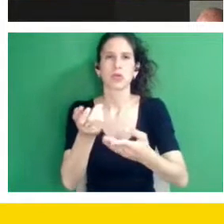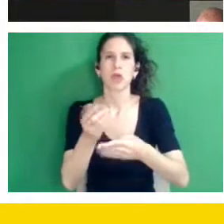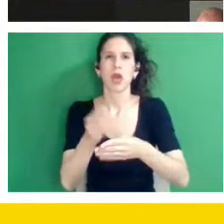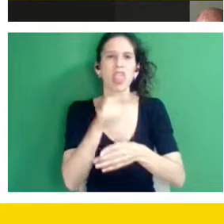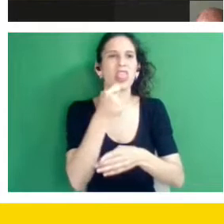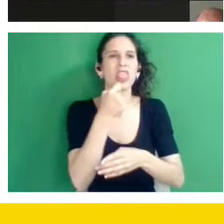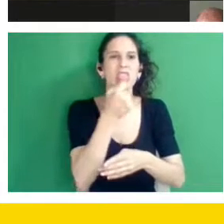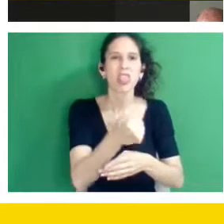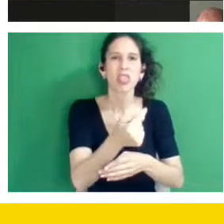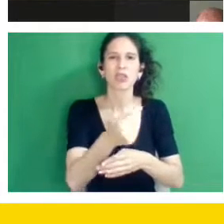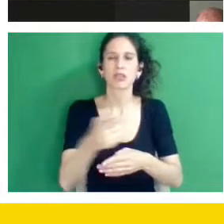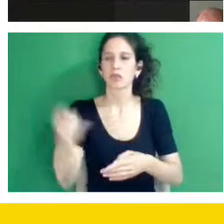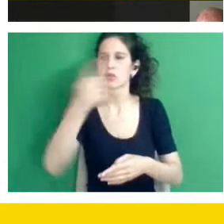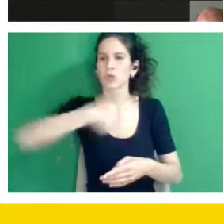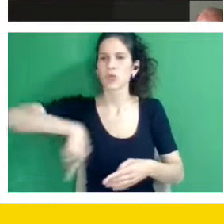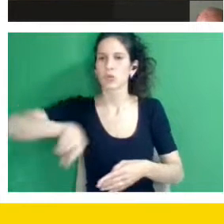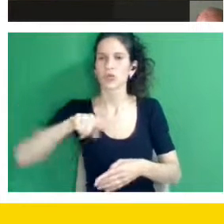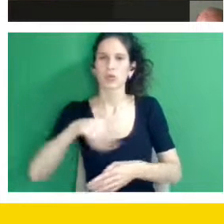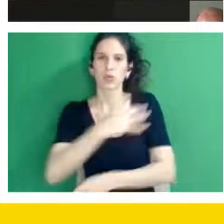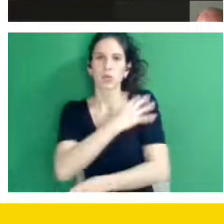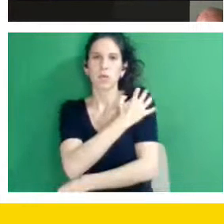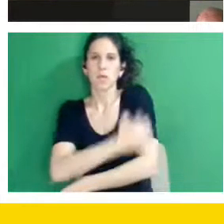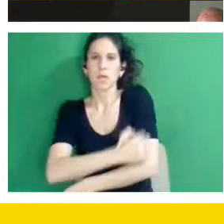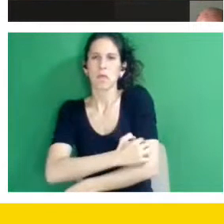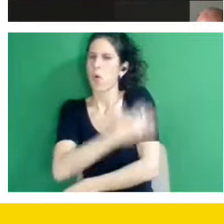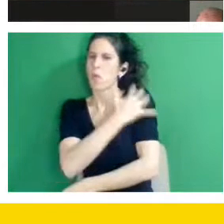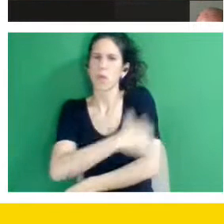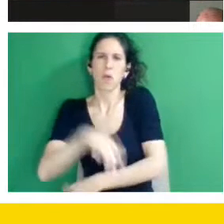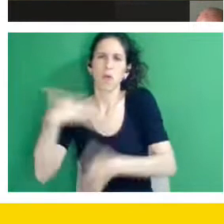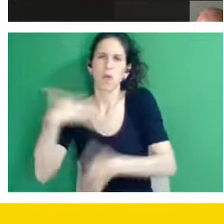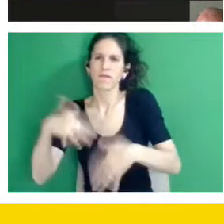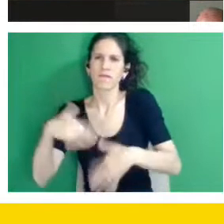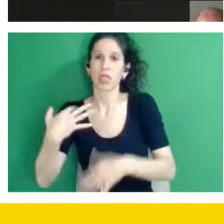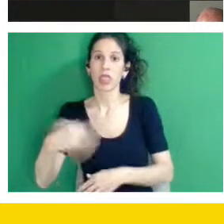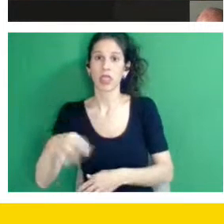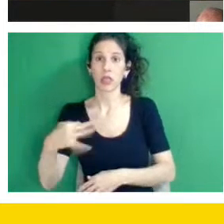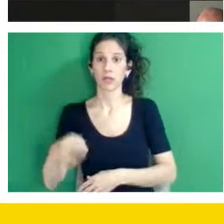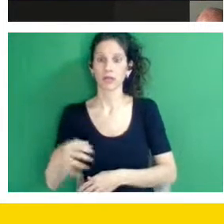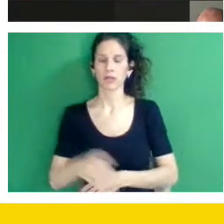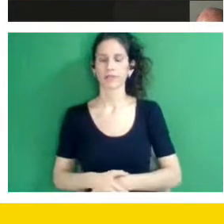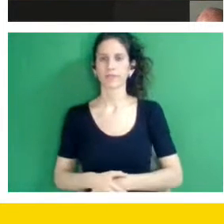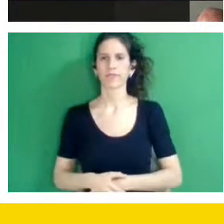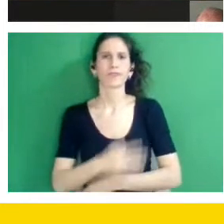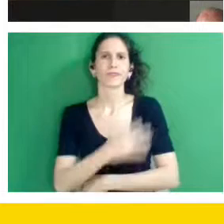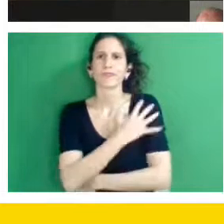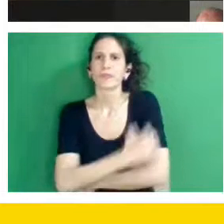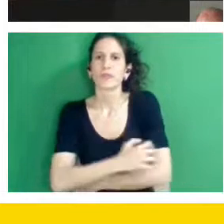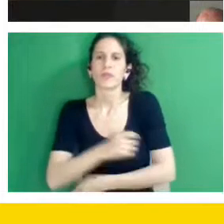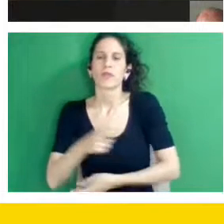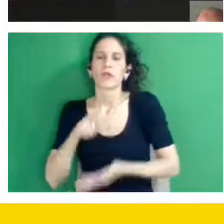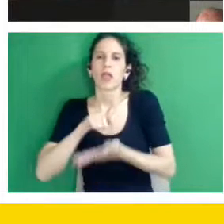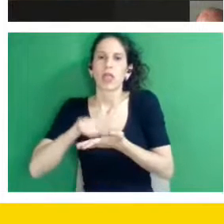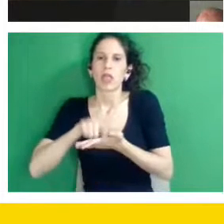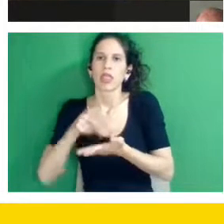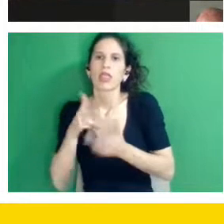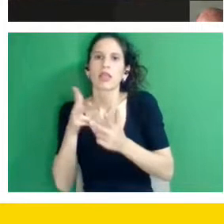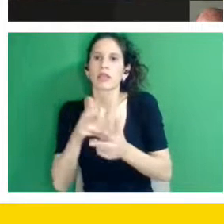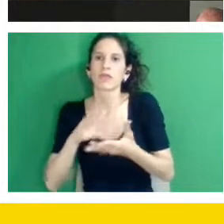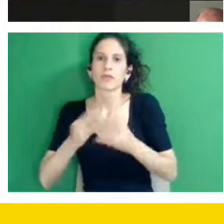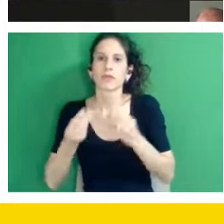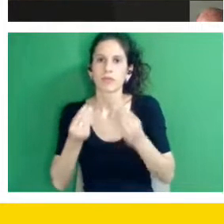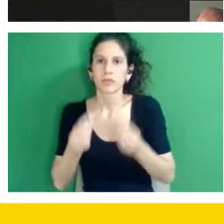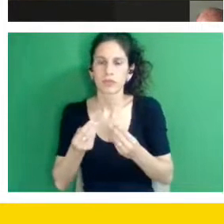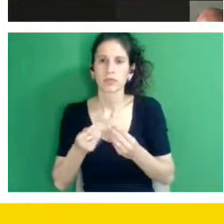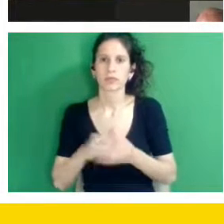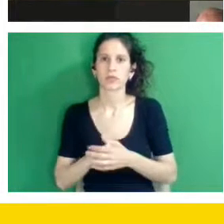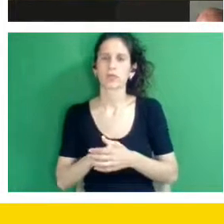poder tener estos servicios debemos registrarnos en una serie de sistemas y programas que comienzan por lo que se llama